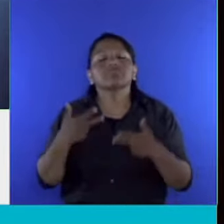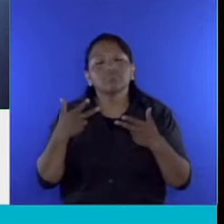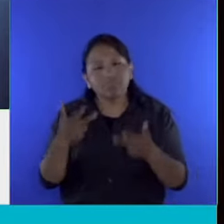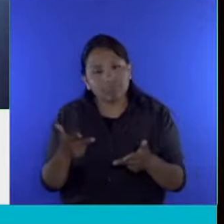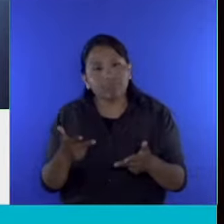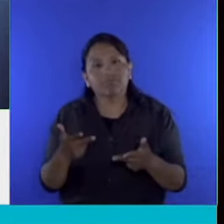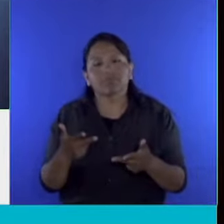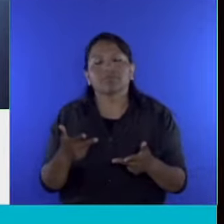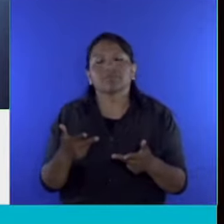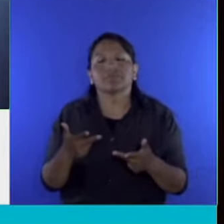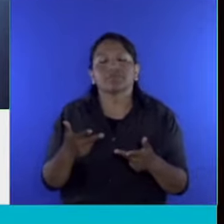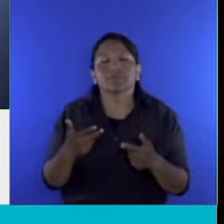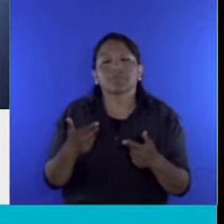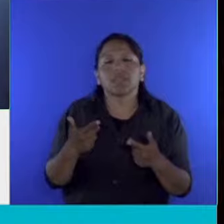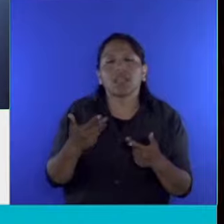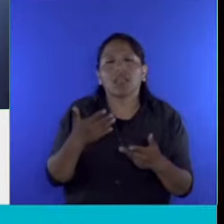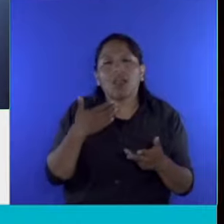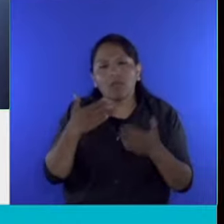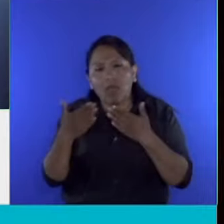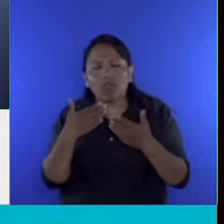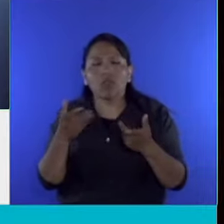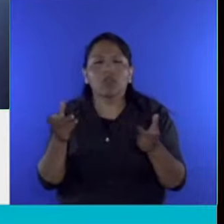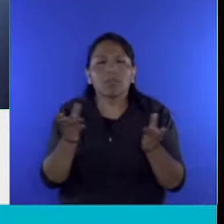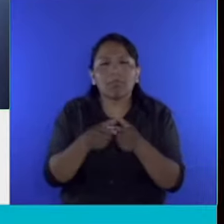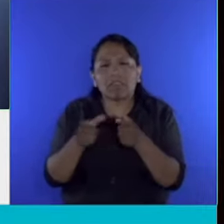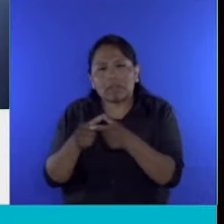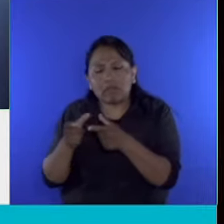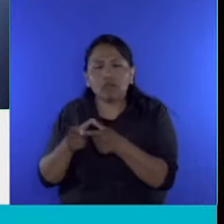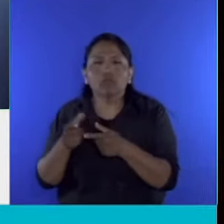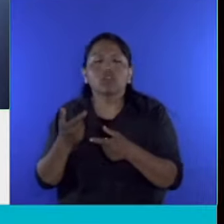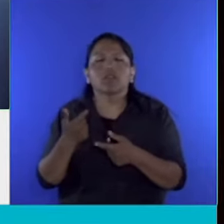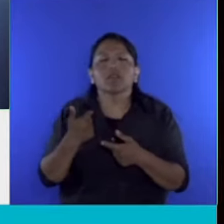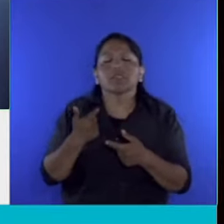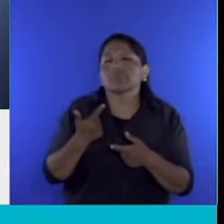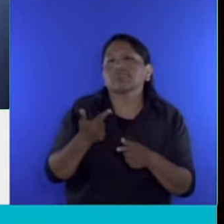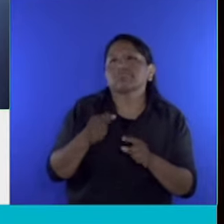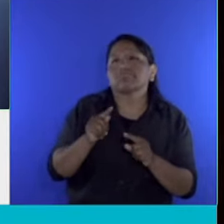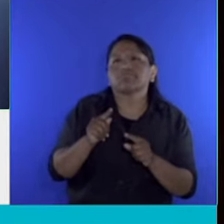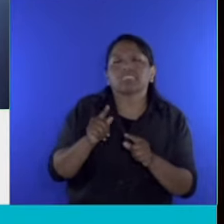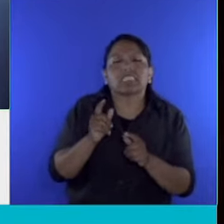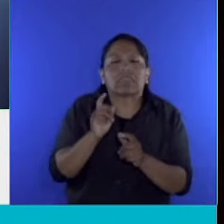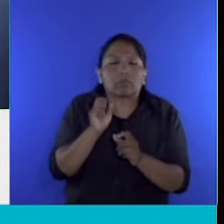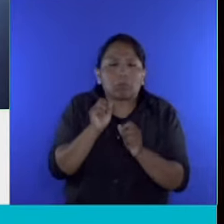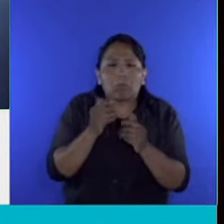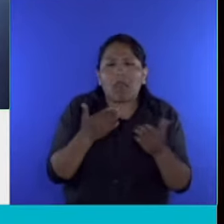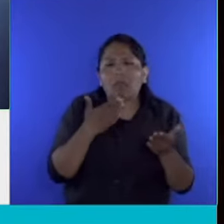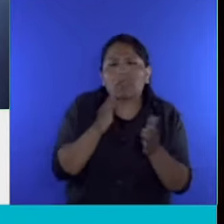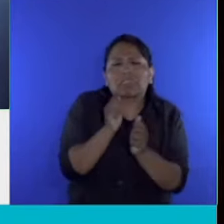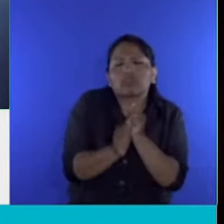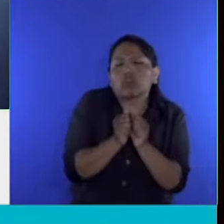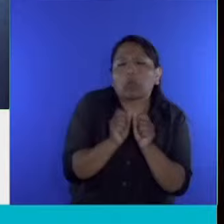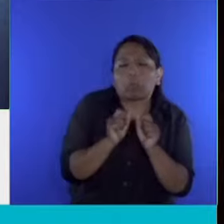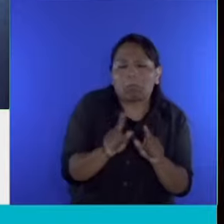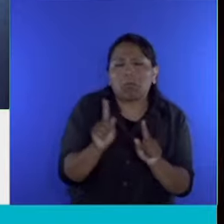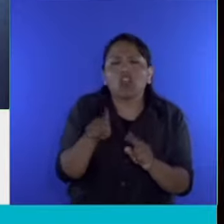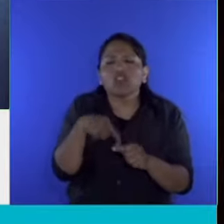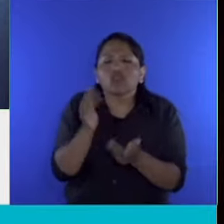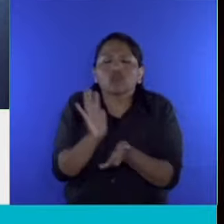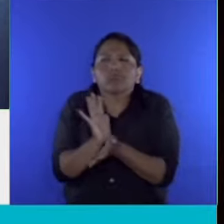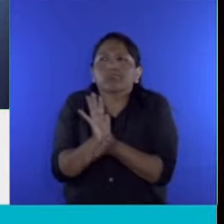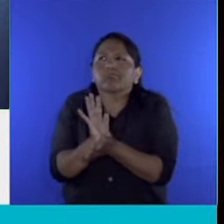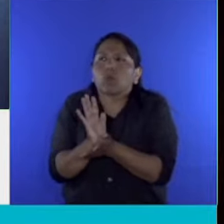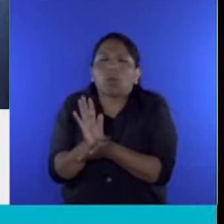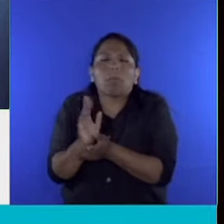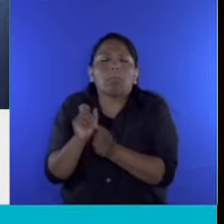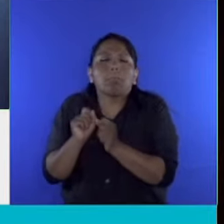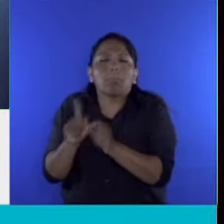aún hablando de películas que no se basan en hechos históricos simplemente por representar a nosotros